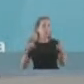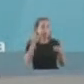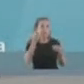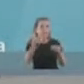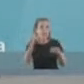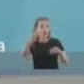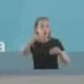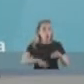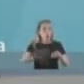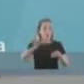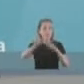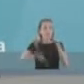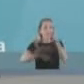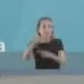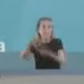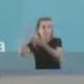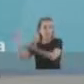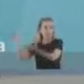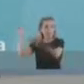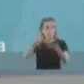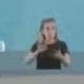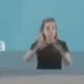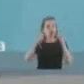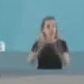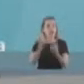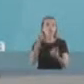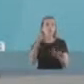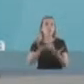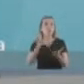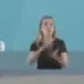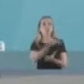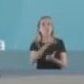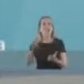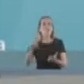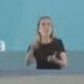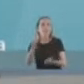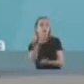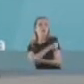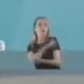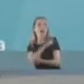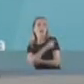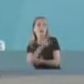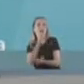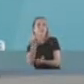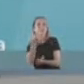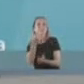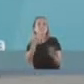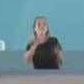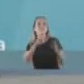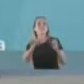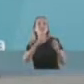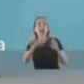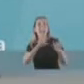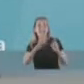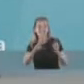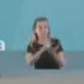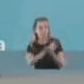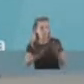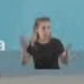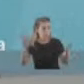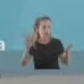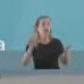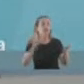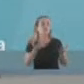tienen una o dos dosis de hace un año y medio atrás o un año y 2 meses. Doctor, ahora entonces, los no chicos... tuvieron completo. O sea, no que